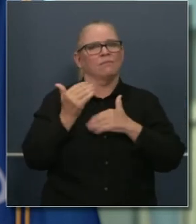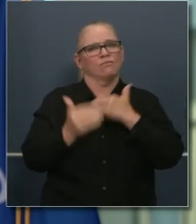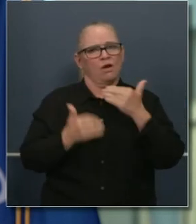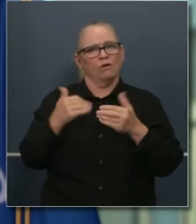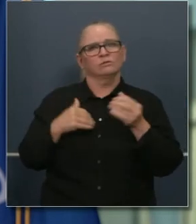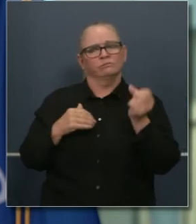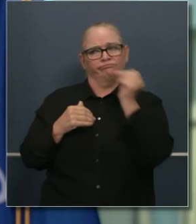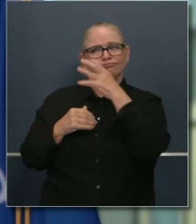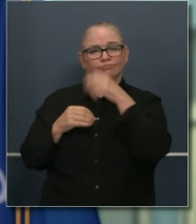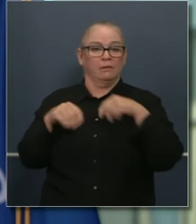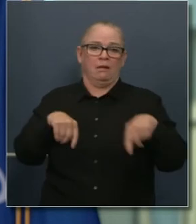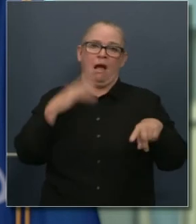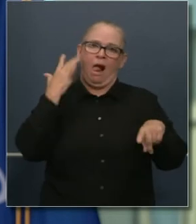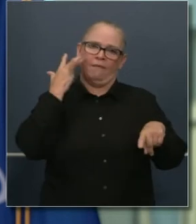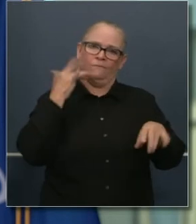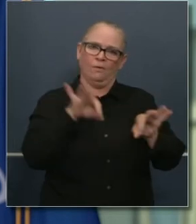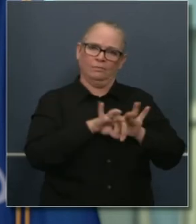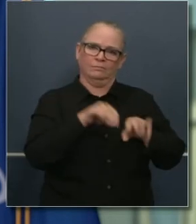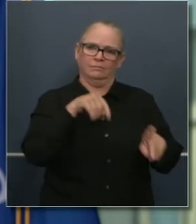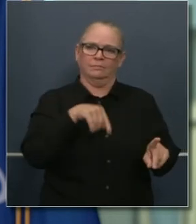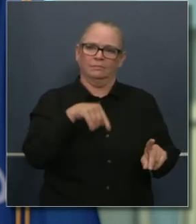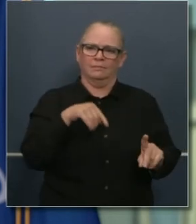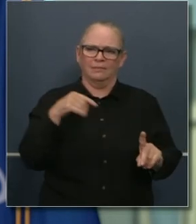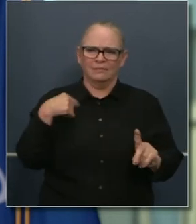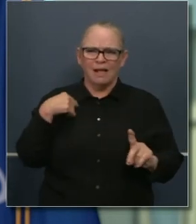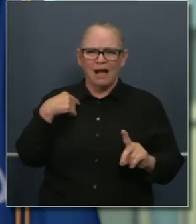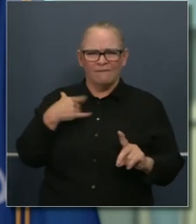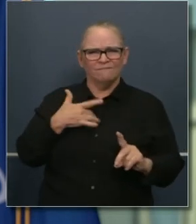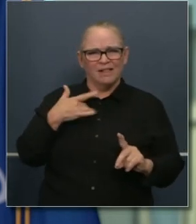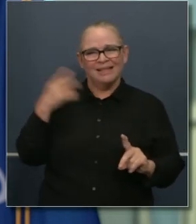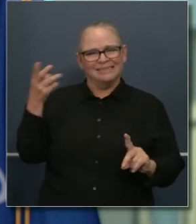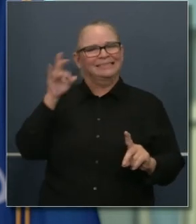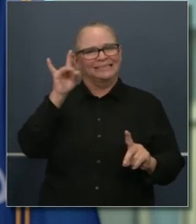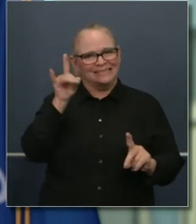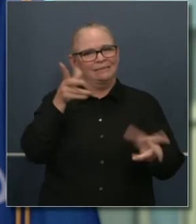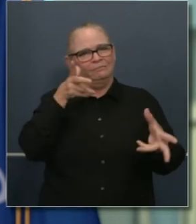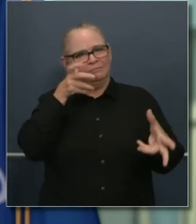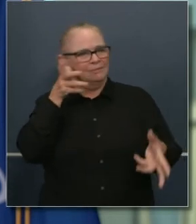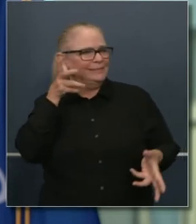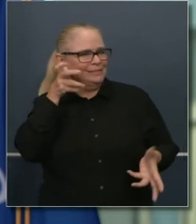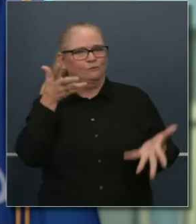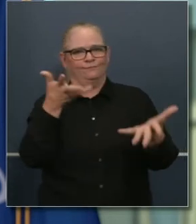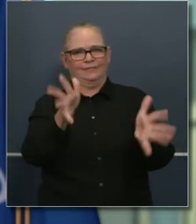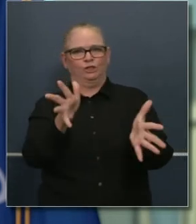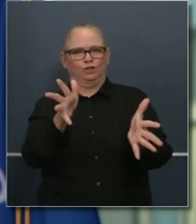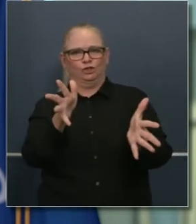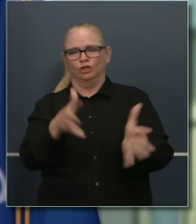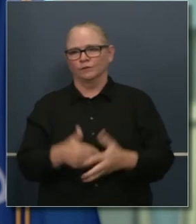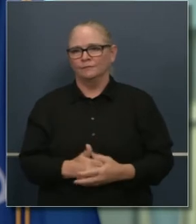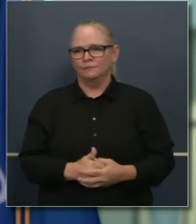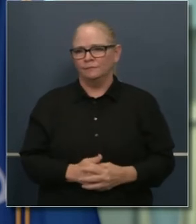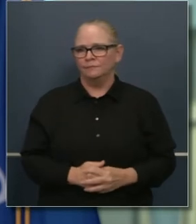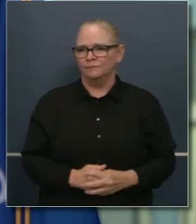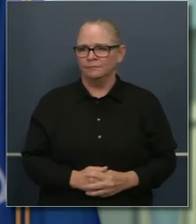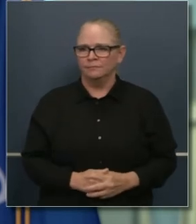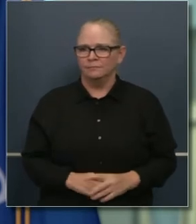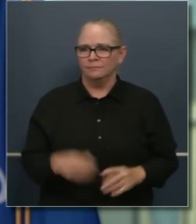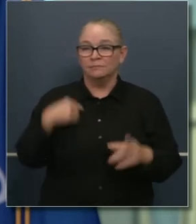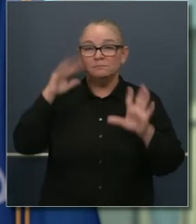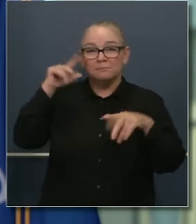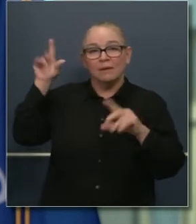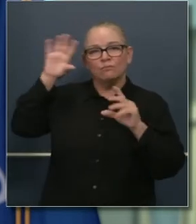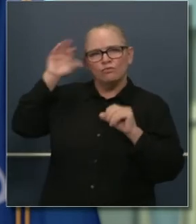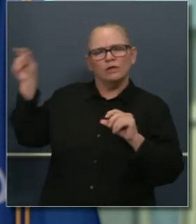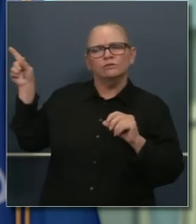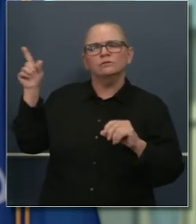y en cuanto al hecho de que se nos oiga sí creo que nos hoy se nos oye se nos escucha y espero que el presidente de los